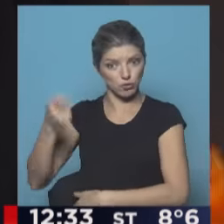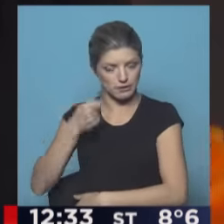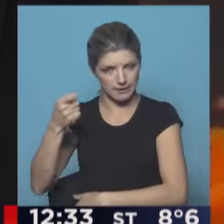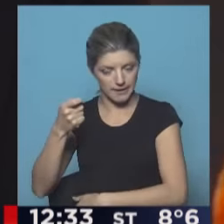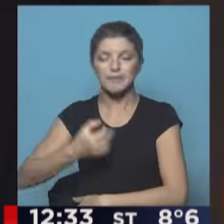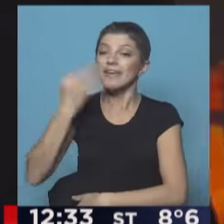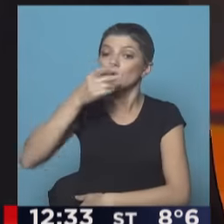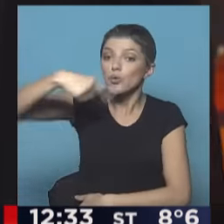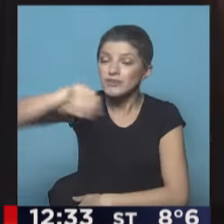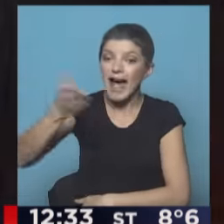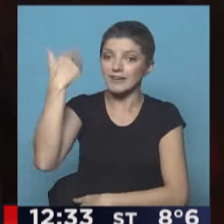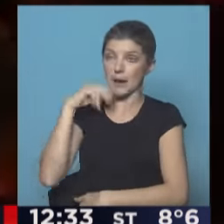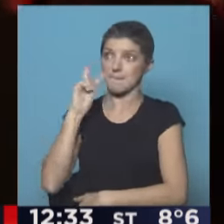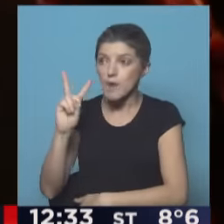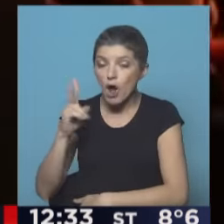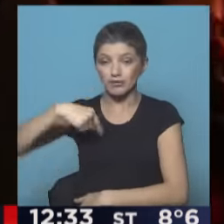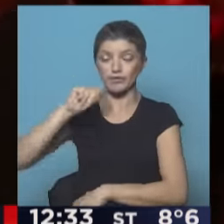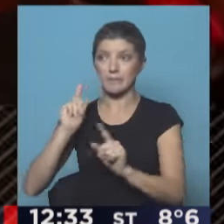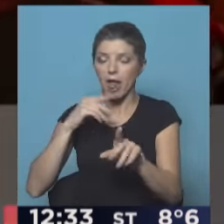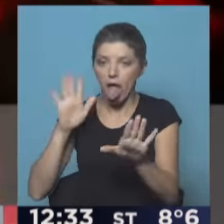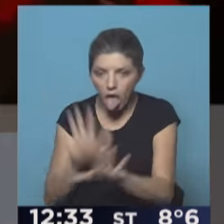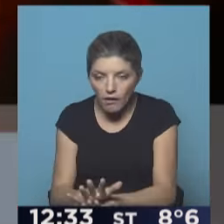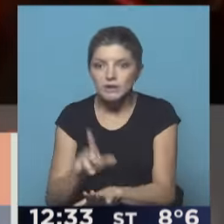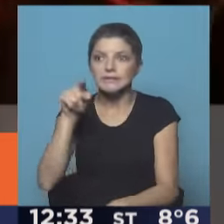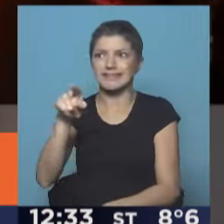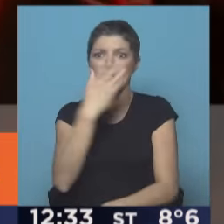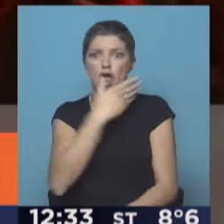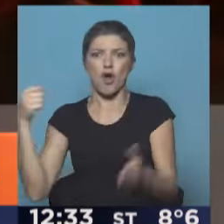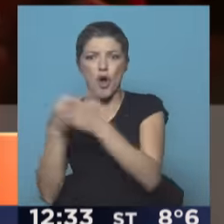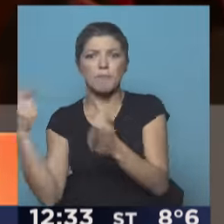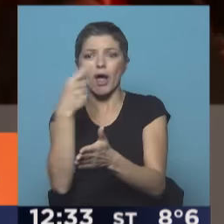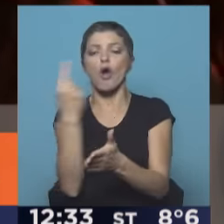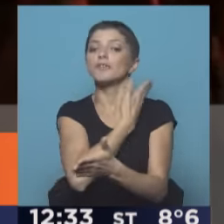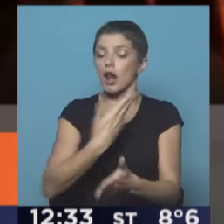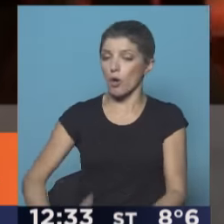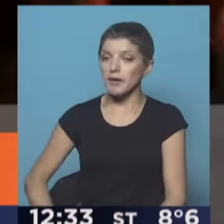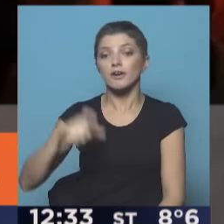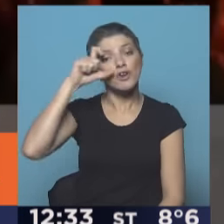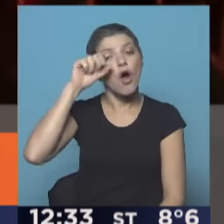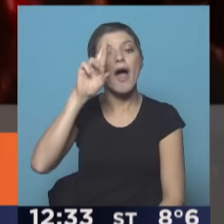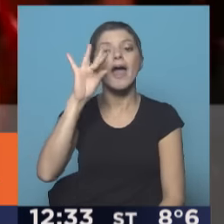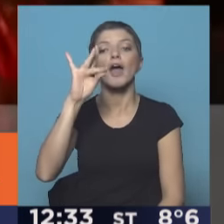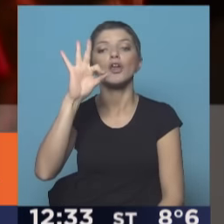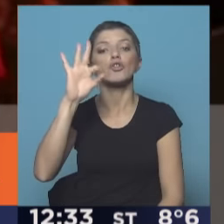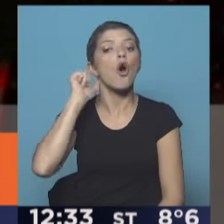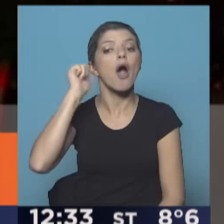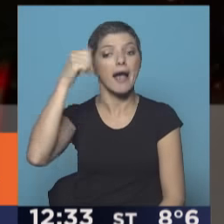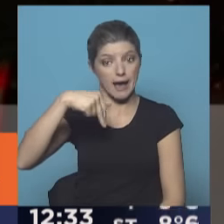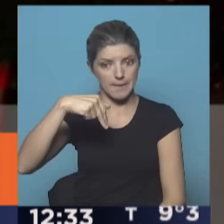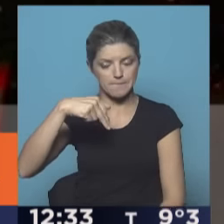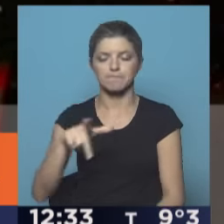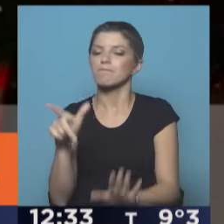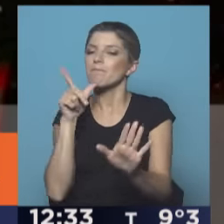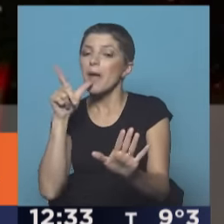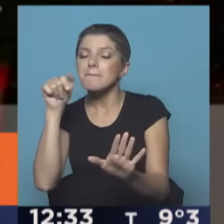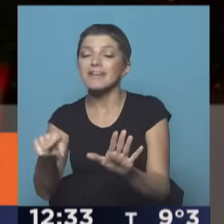todos nosotros se enteró del intento de golpe contra el gobierno del presidente erdogan un intento de golpe que en principio habría